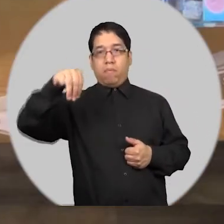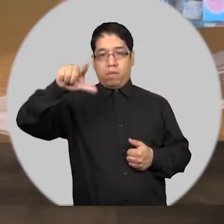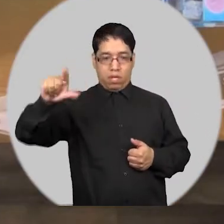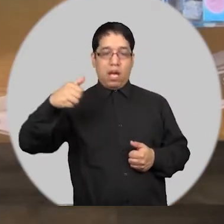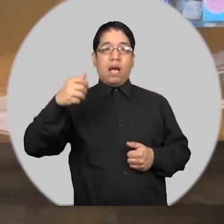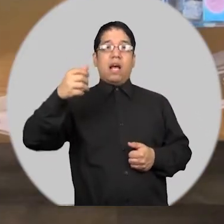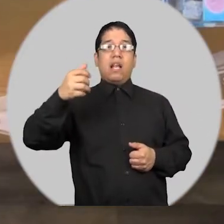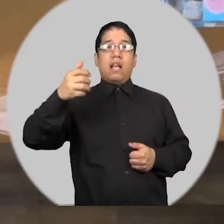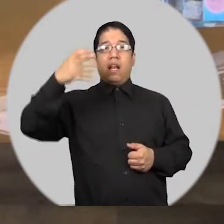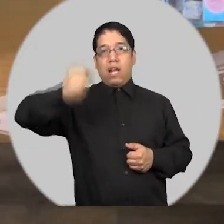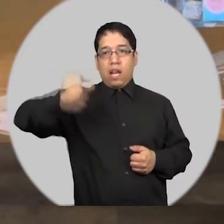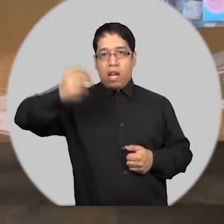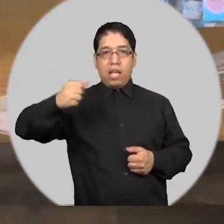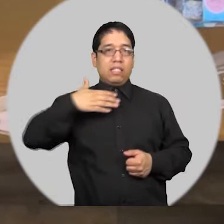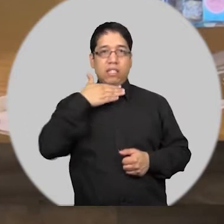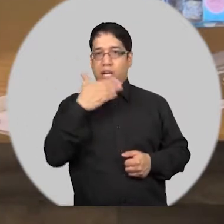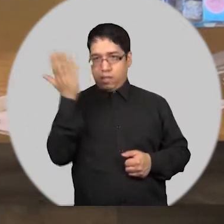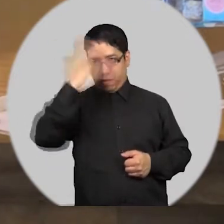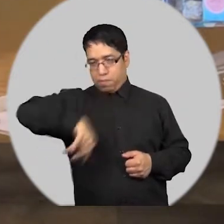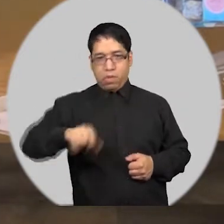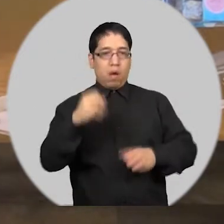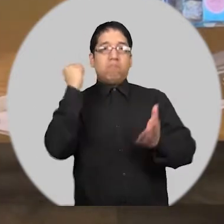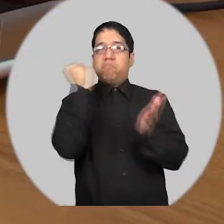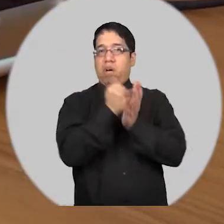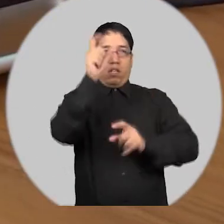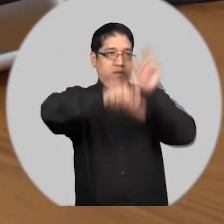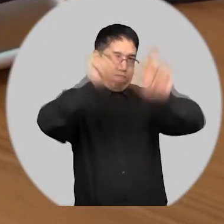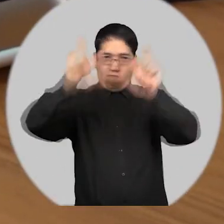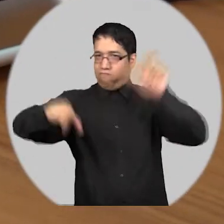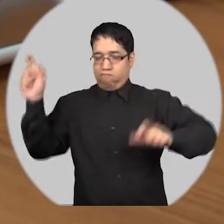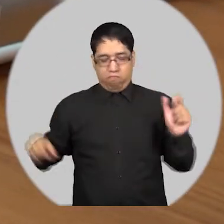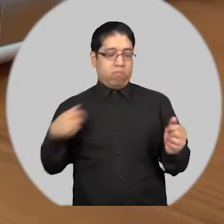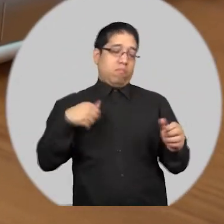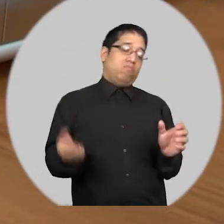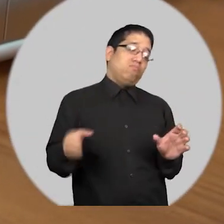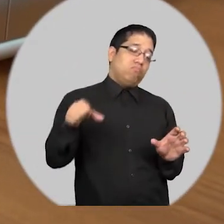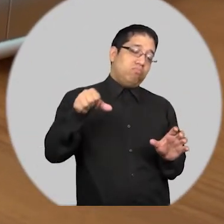de leche descremada. La marca es a elección. Vamos a agregar.